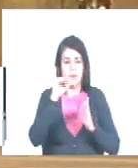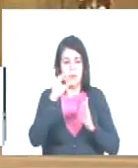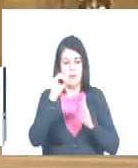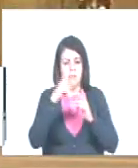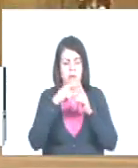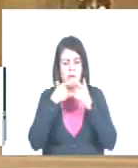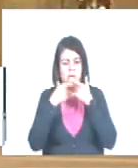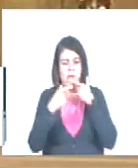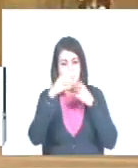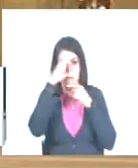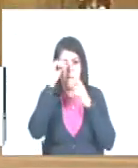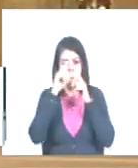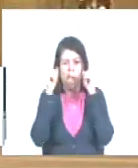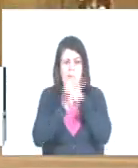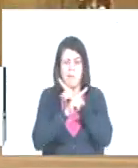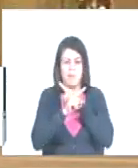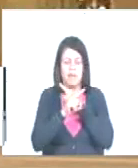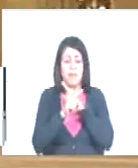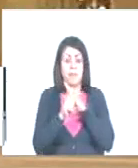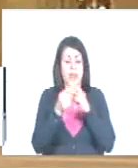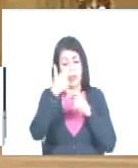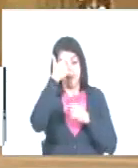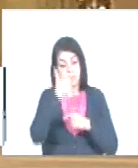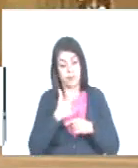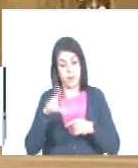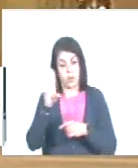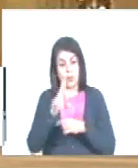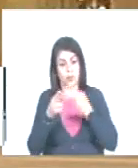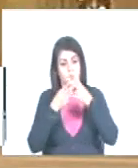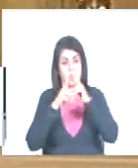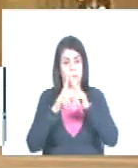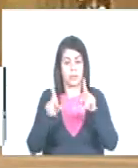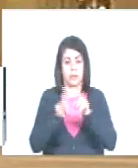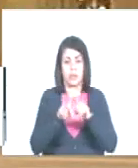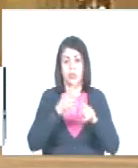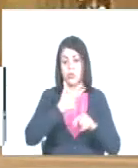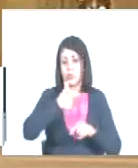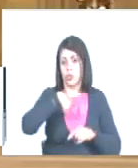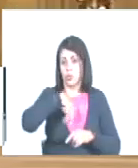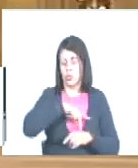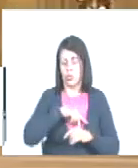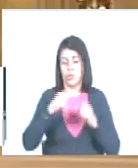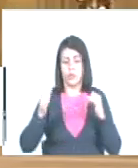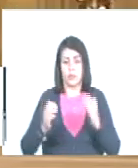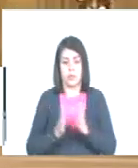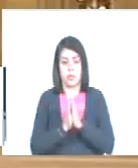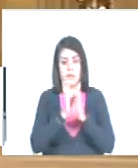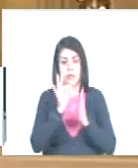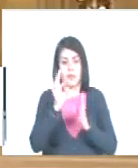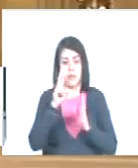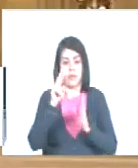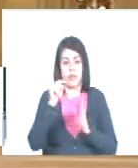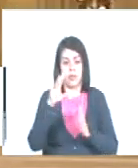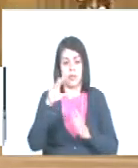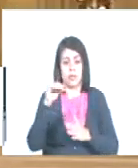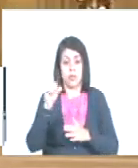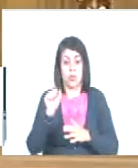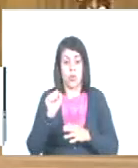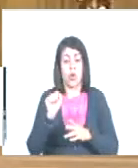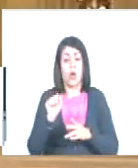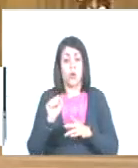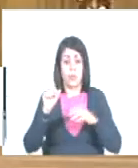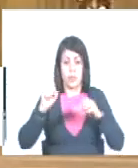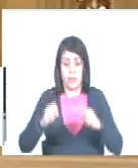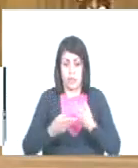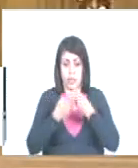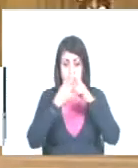diciéndole que lo convirtiera en un instrumento de paz. Así somos nosotros como San Francisco, instrumento